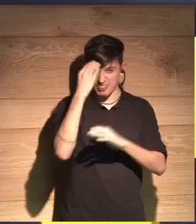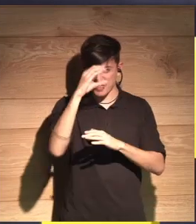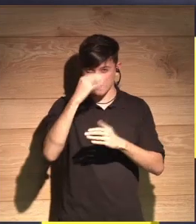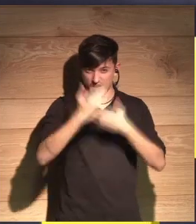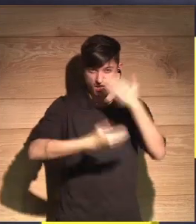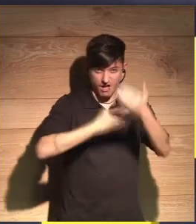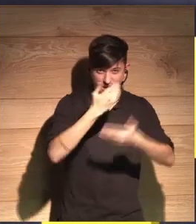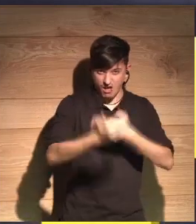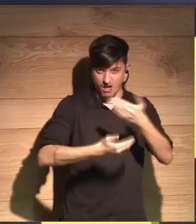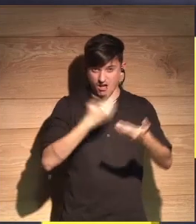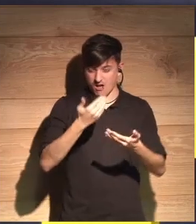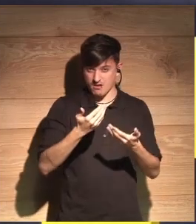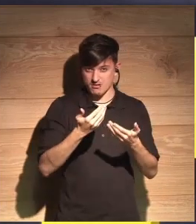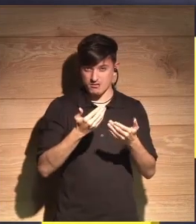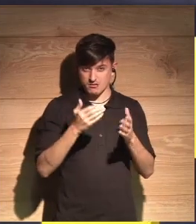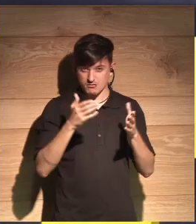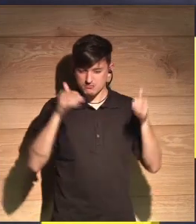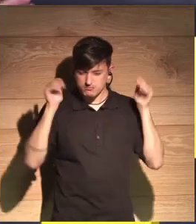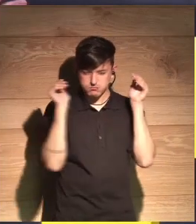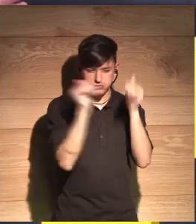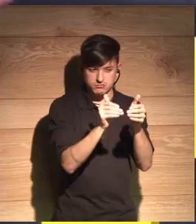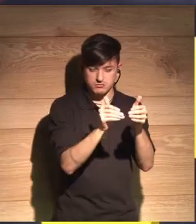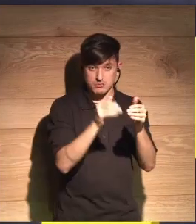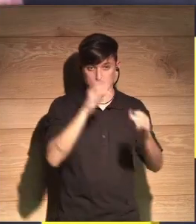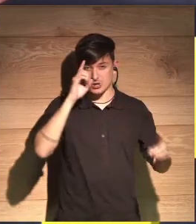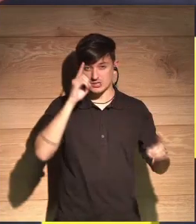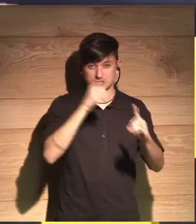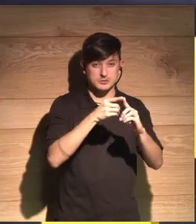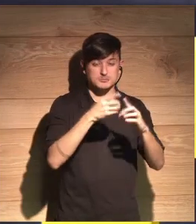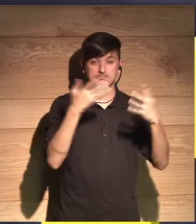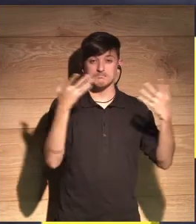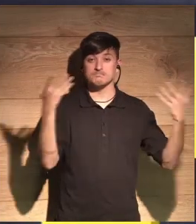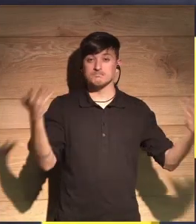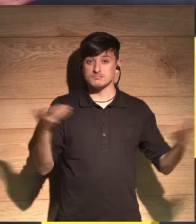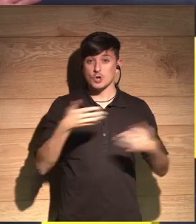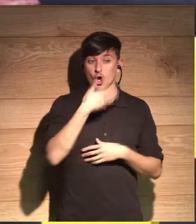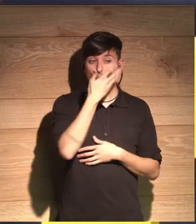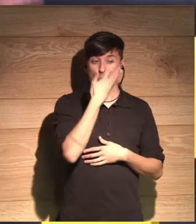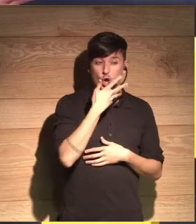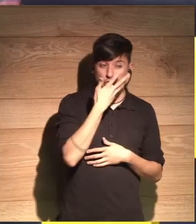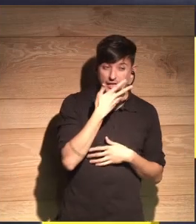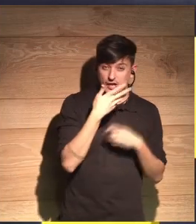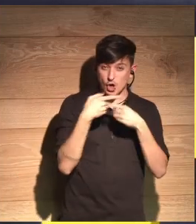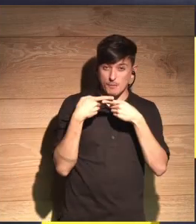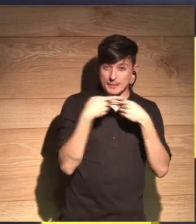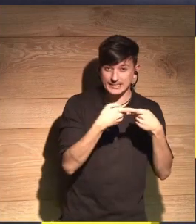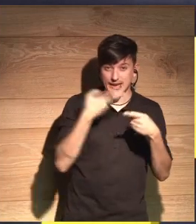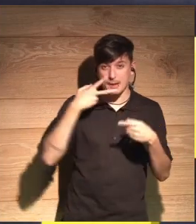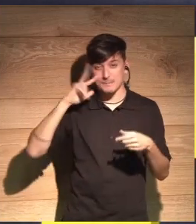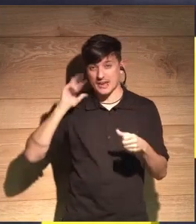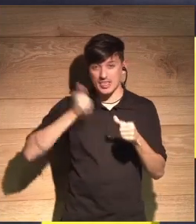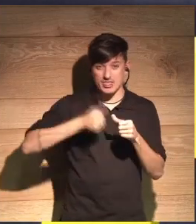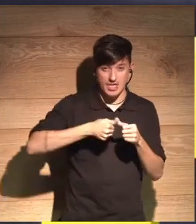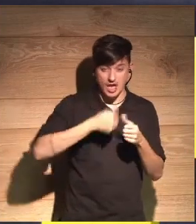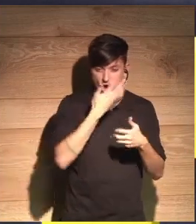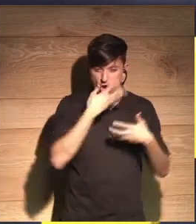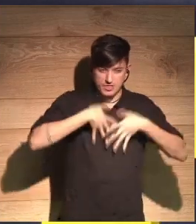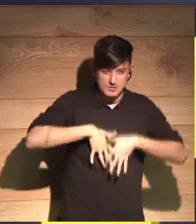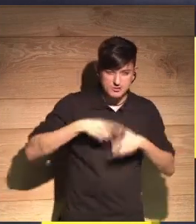acelerado y convergente con el propósito de conocer de compartir experiencias de conocimientos